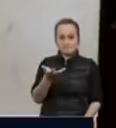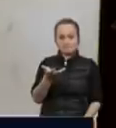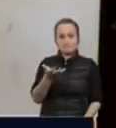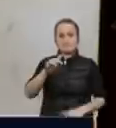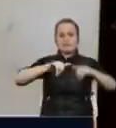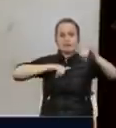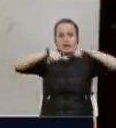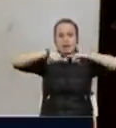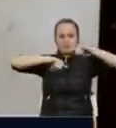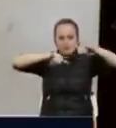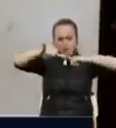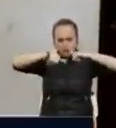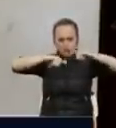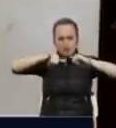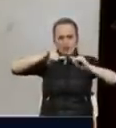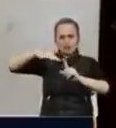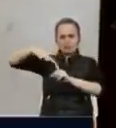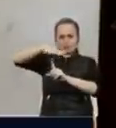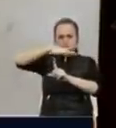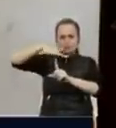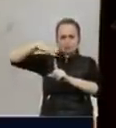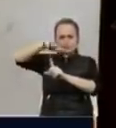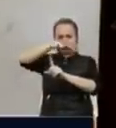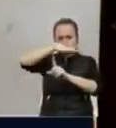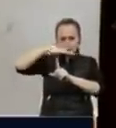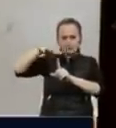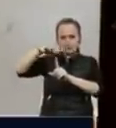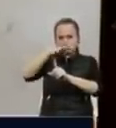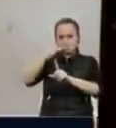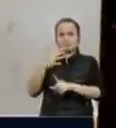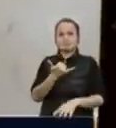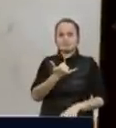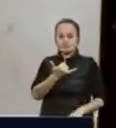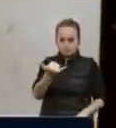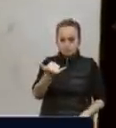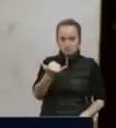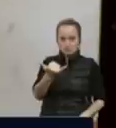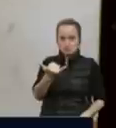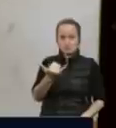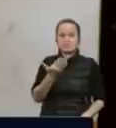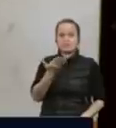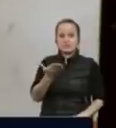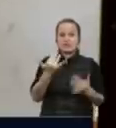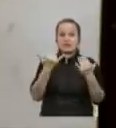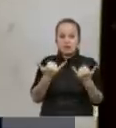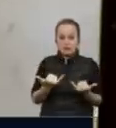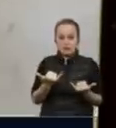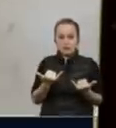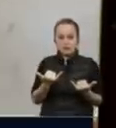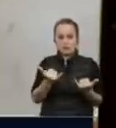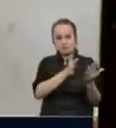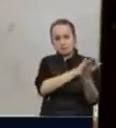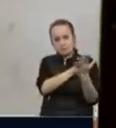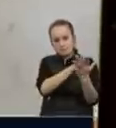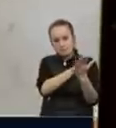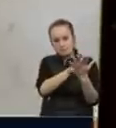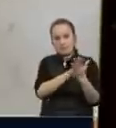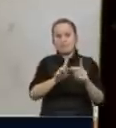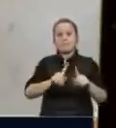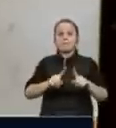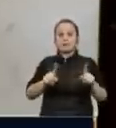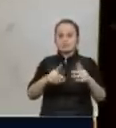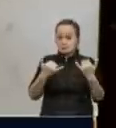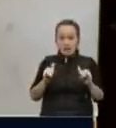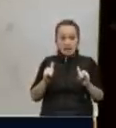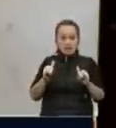aviones, las aeronaves de superioridad aérea a la que ahora se refirieron. Pero que no es solo